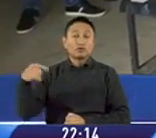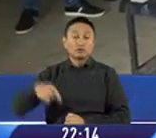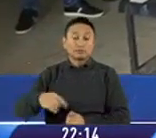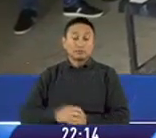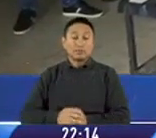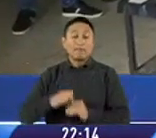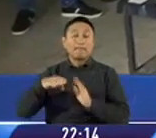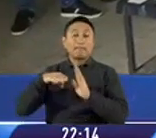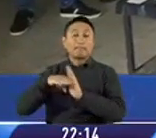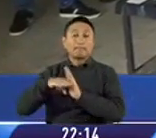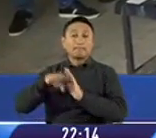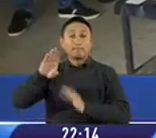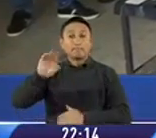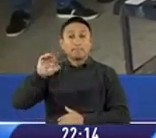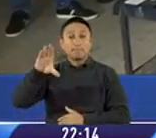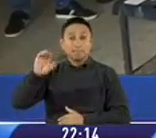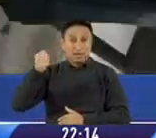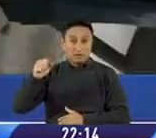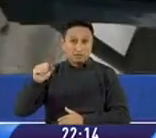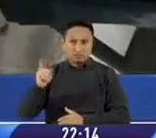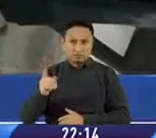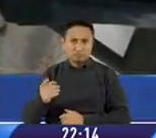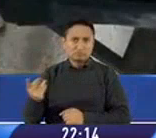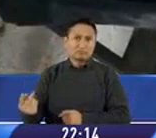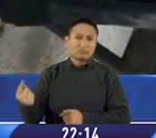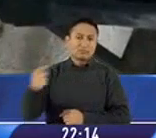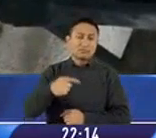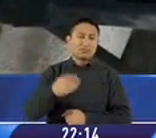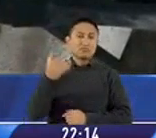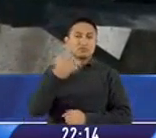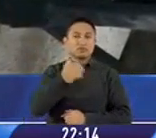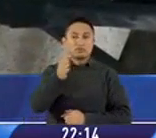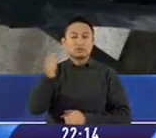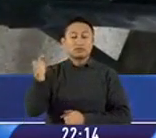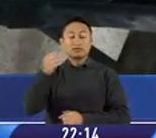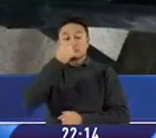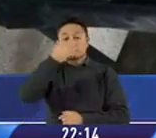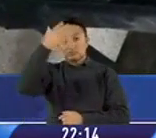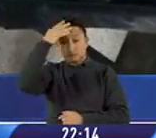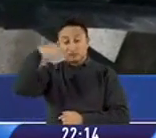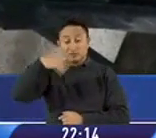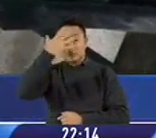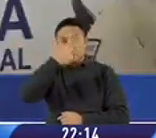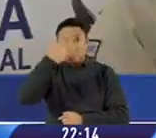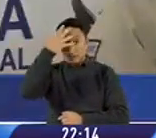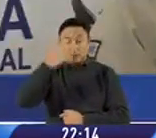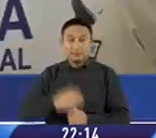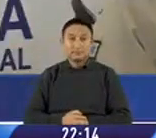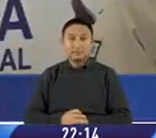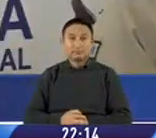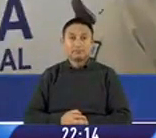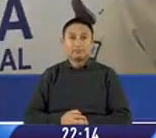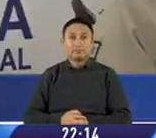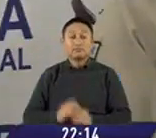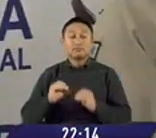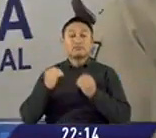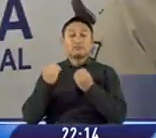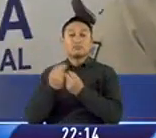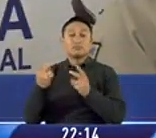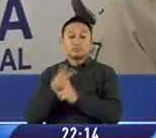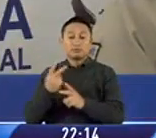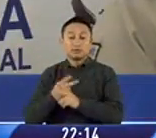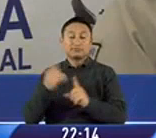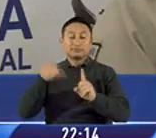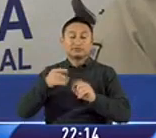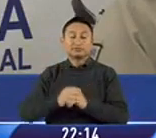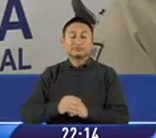Los Bancos al noroccidente de Pichincha, sino también se movilizaban para Santo Domingo y Esmeraldas. Una organización delictiva liderada por alias del